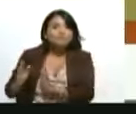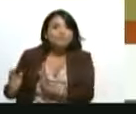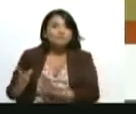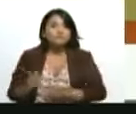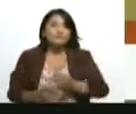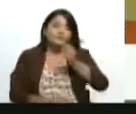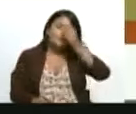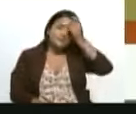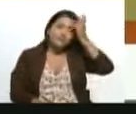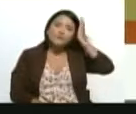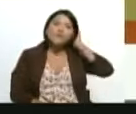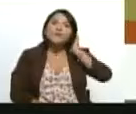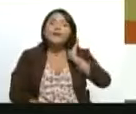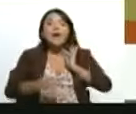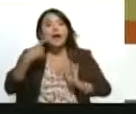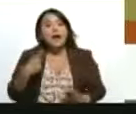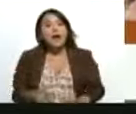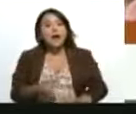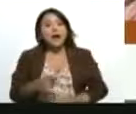Aquí